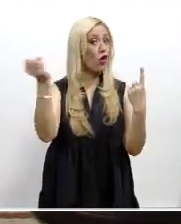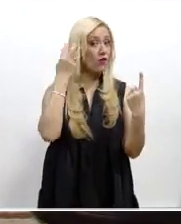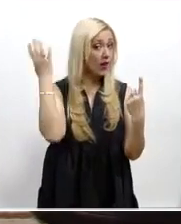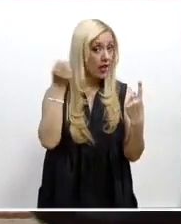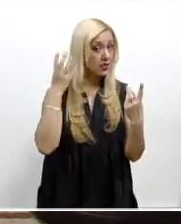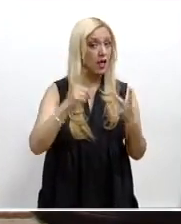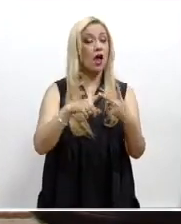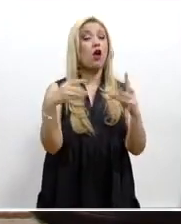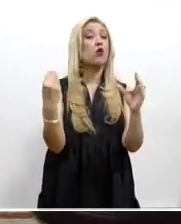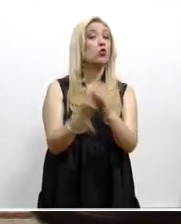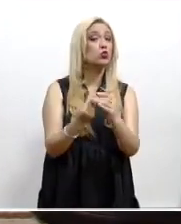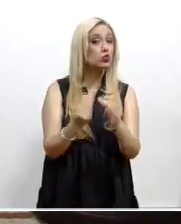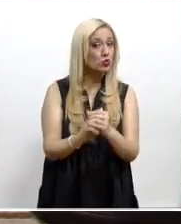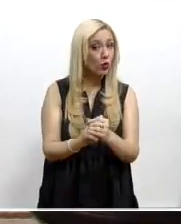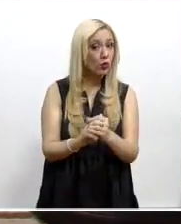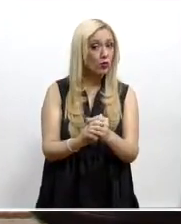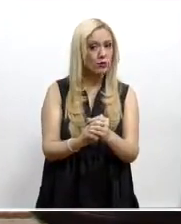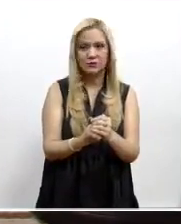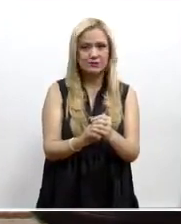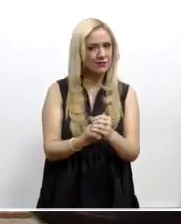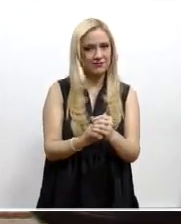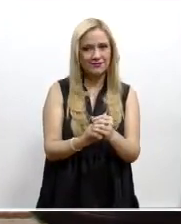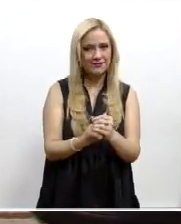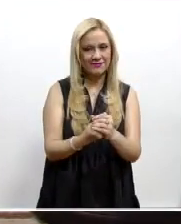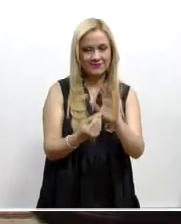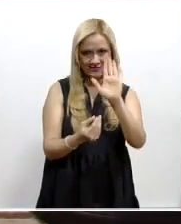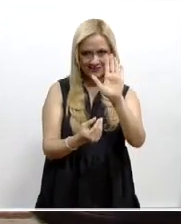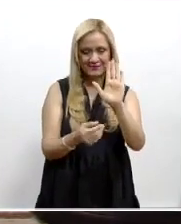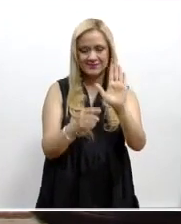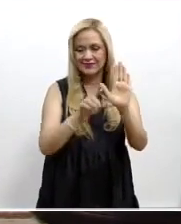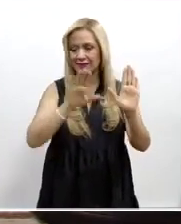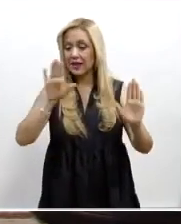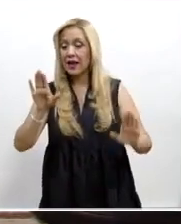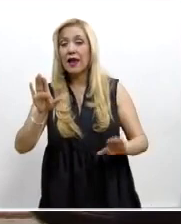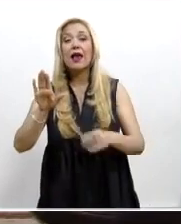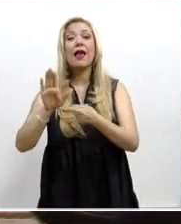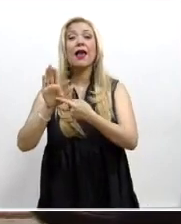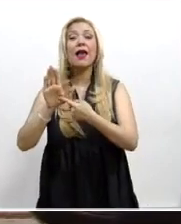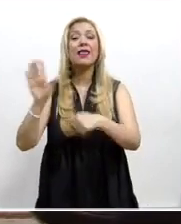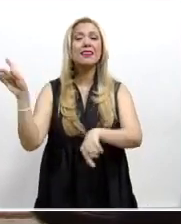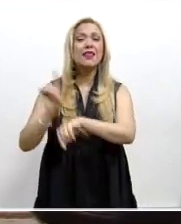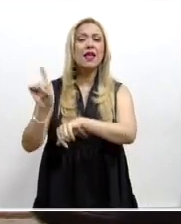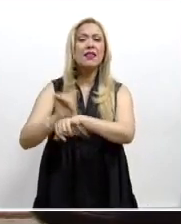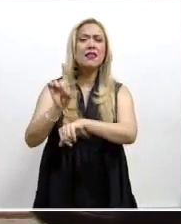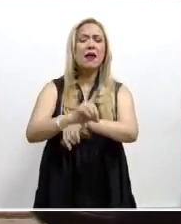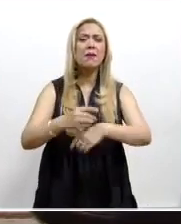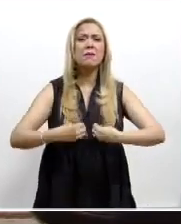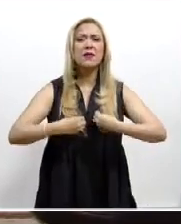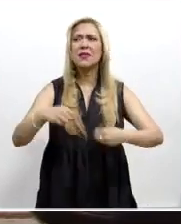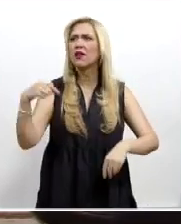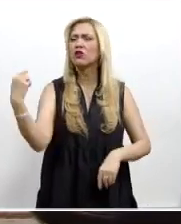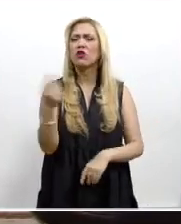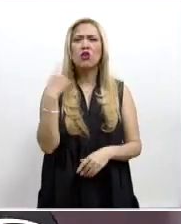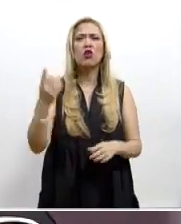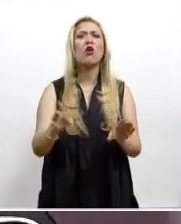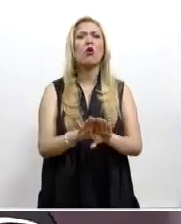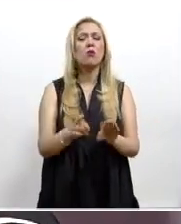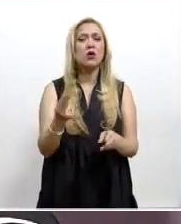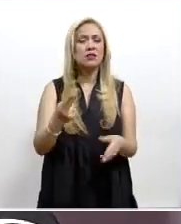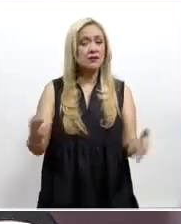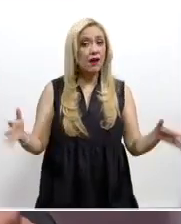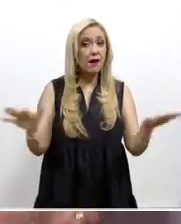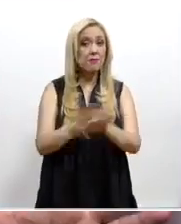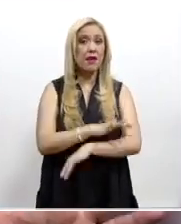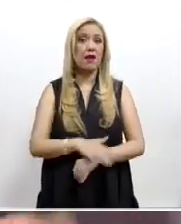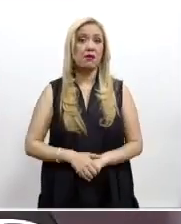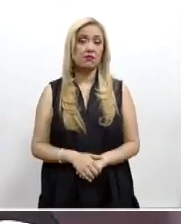son talleres, es la vida diaria. Y en la vida diaria hay que dar ejemplos de que queremos y que necesitamos la igualdad. Se tiene que